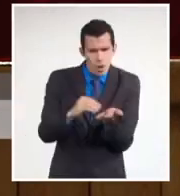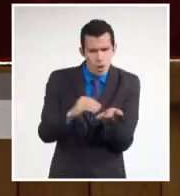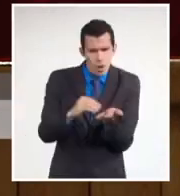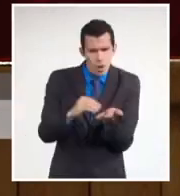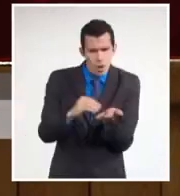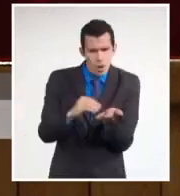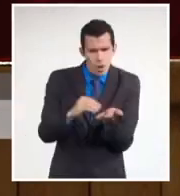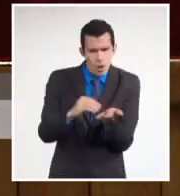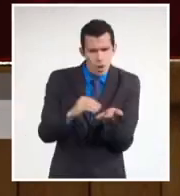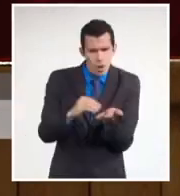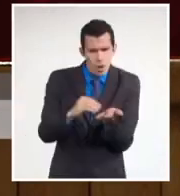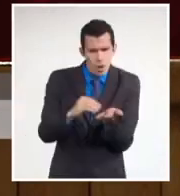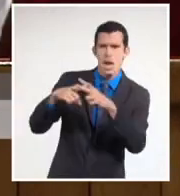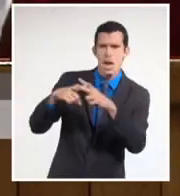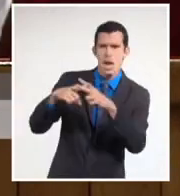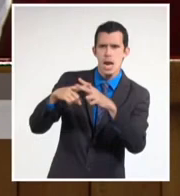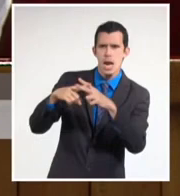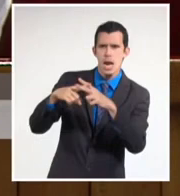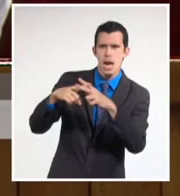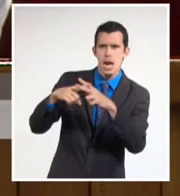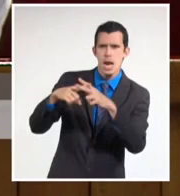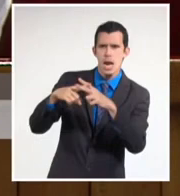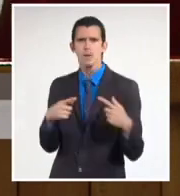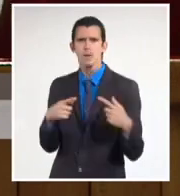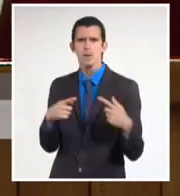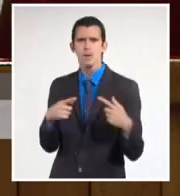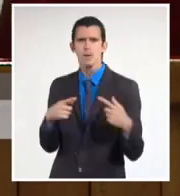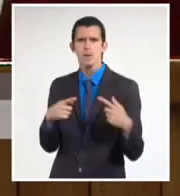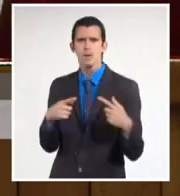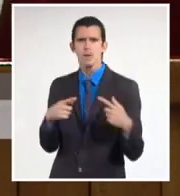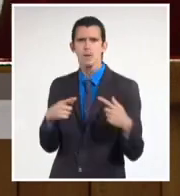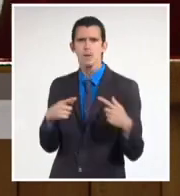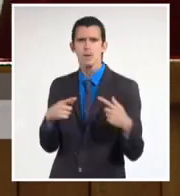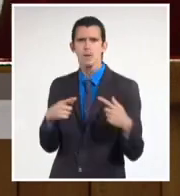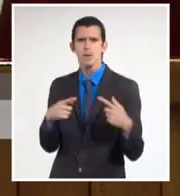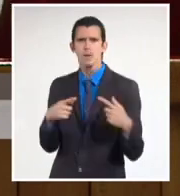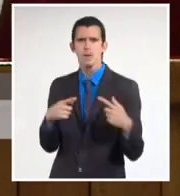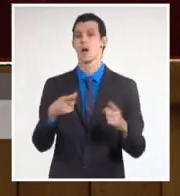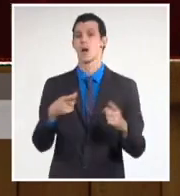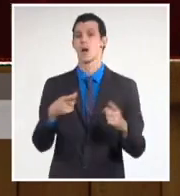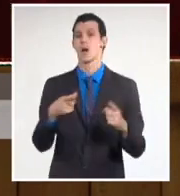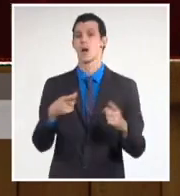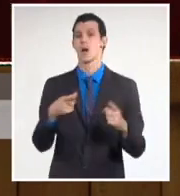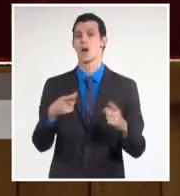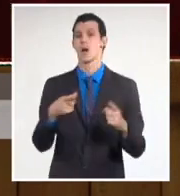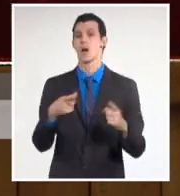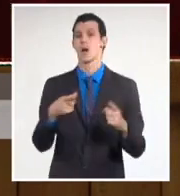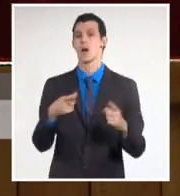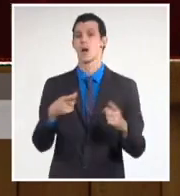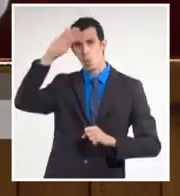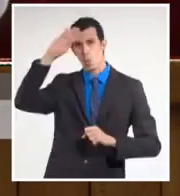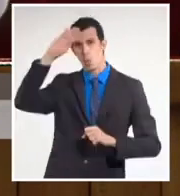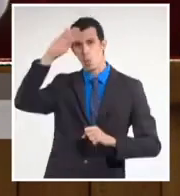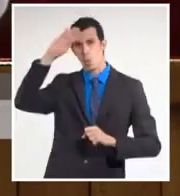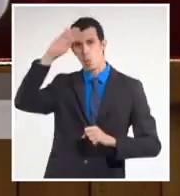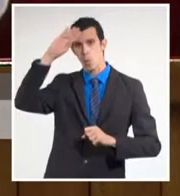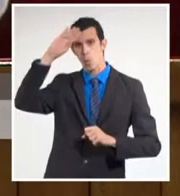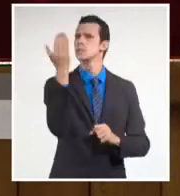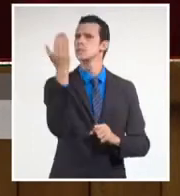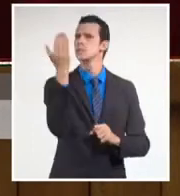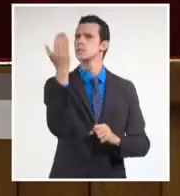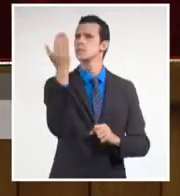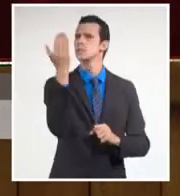se le pide un peso al presupuesto del Estado, políticamente hay que pensarlo. Hay que pensarlo, porque un peso que se le pide al presupuesto del Estado, hoy no lo